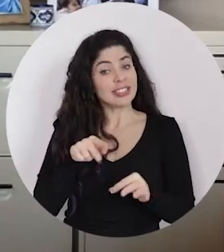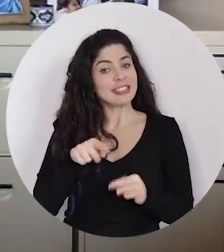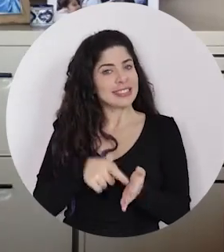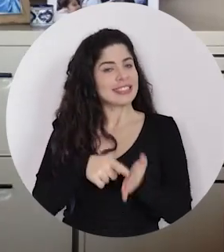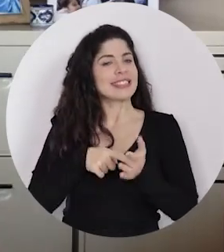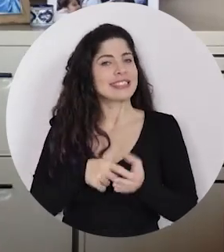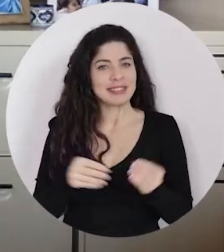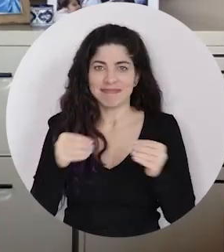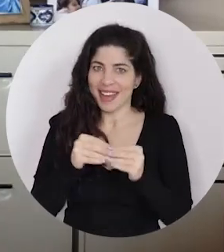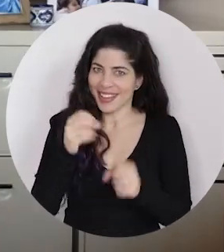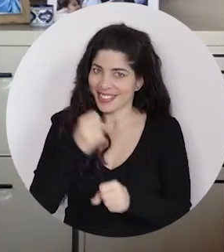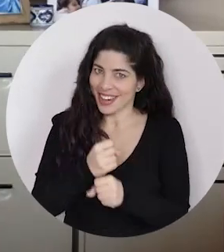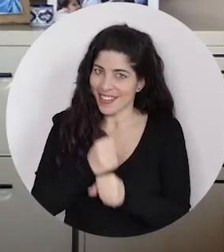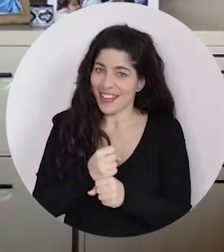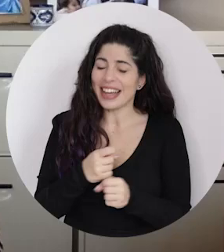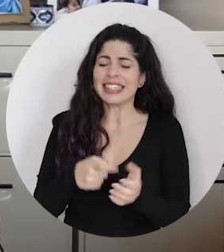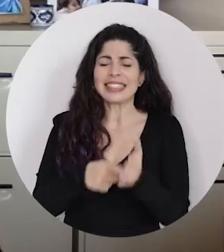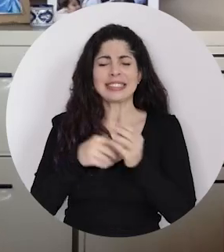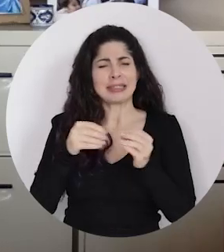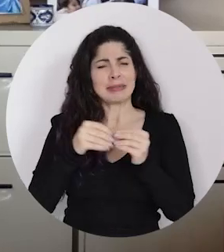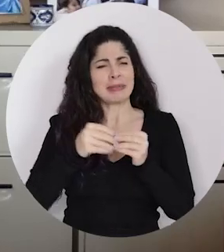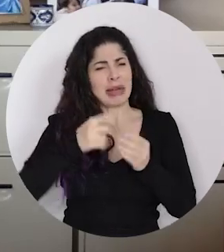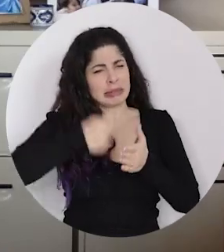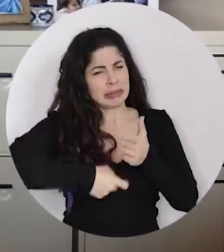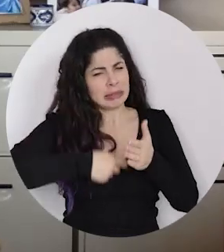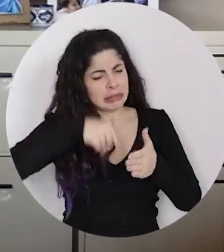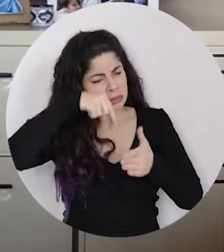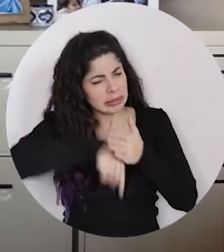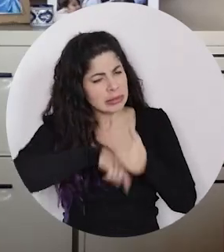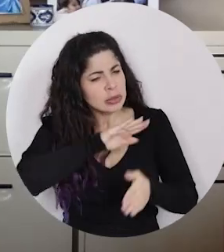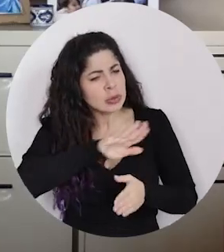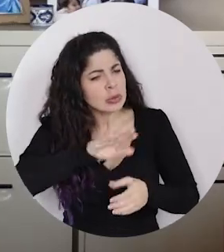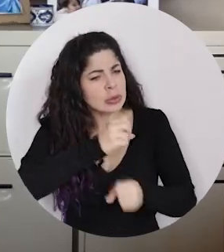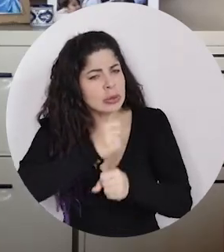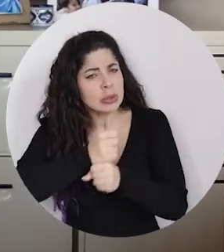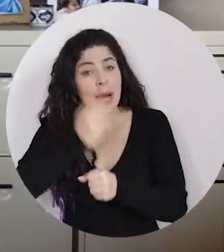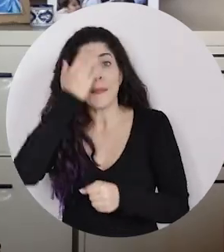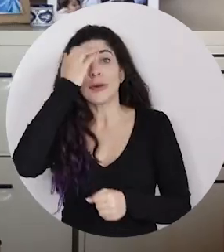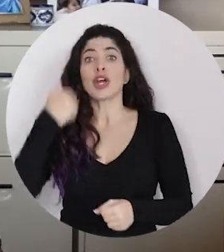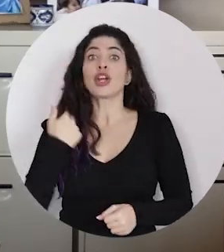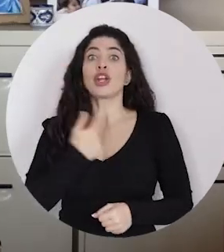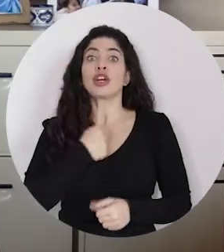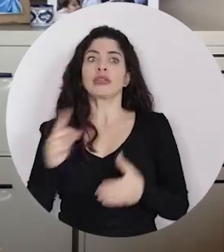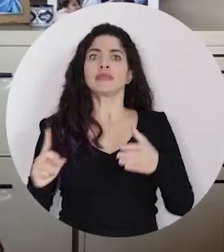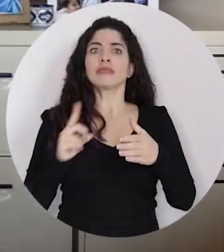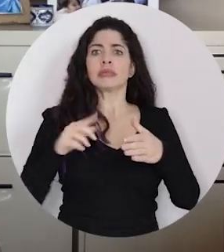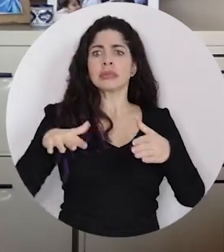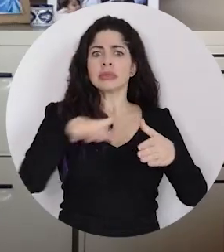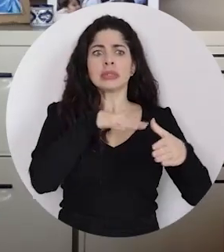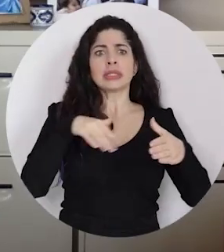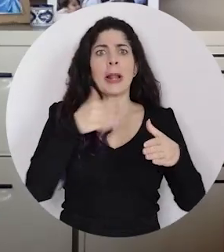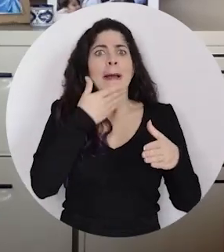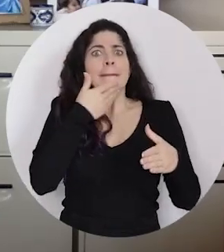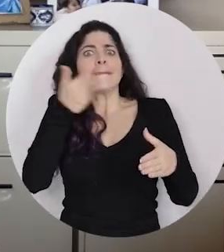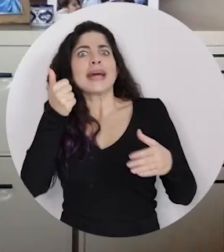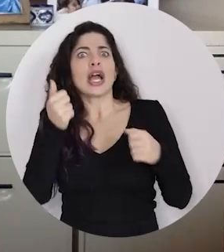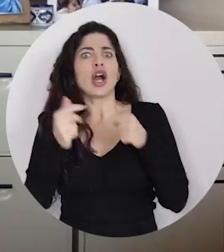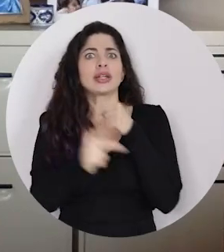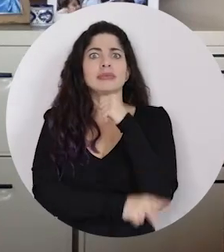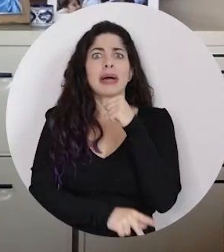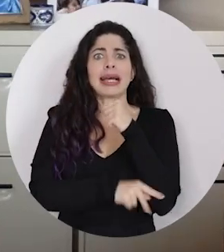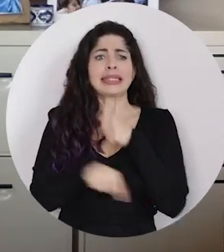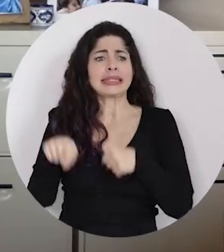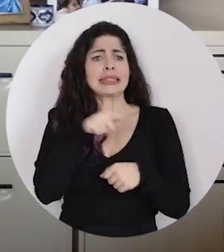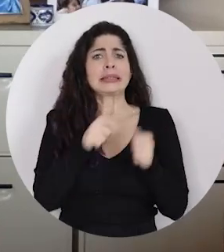nos exigirá más trabajo y más rigor en todo lo que hagamos, porque estaremos entre los mejores y los